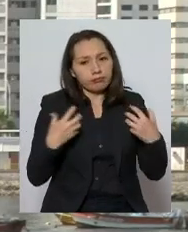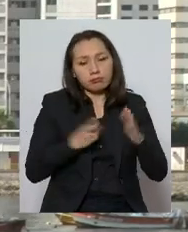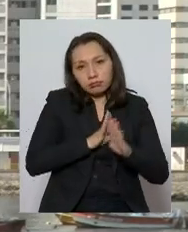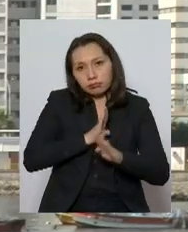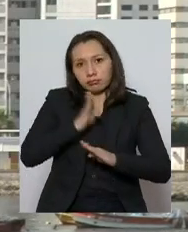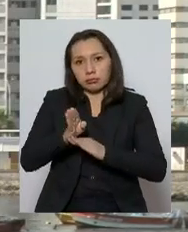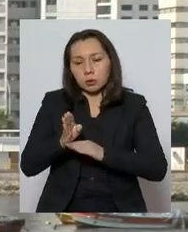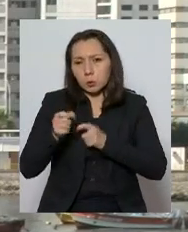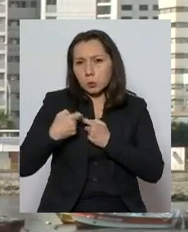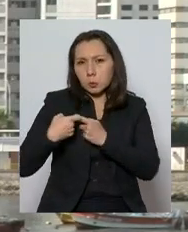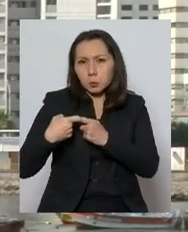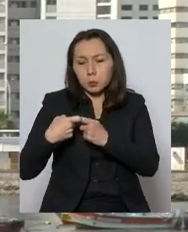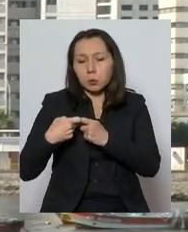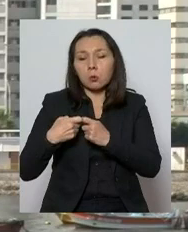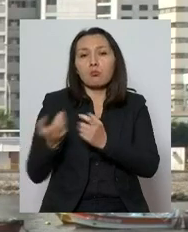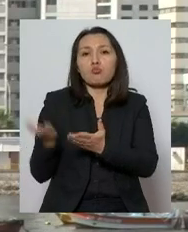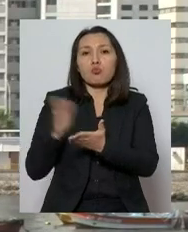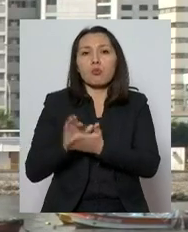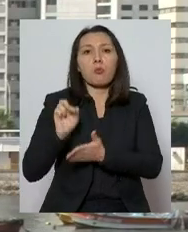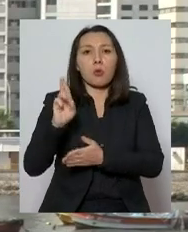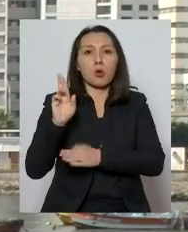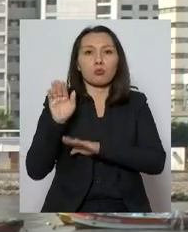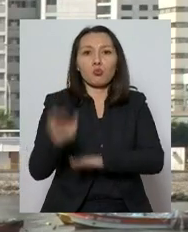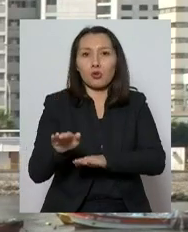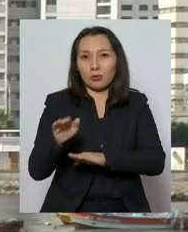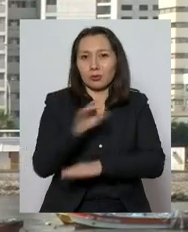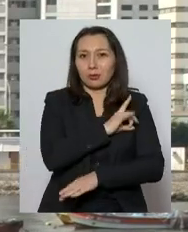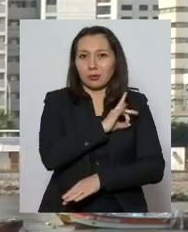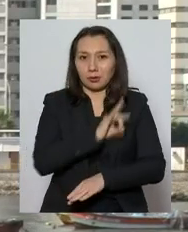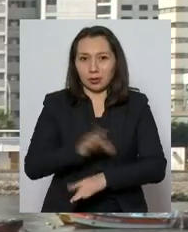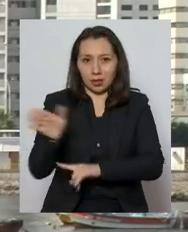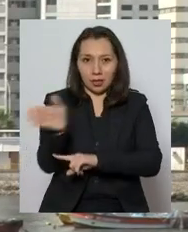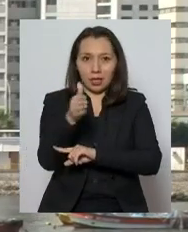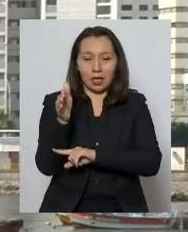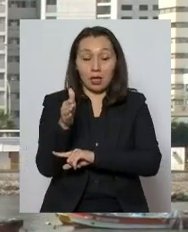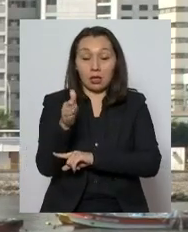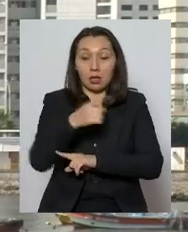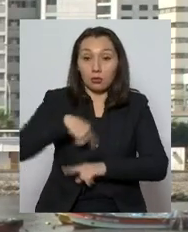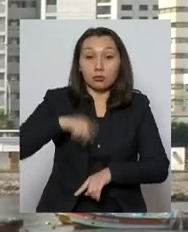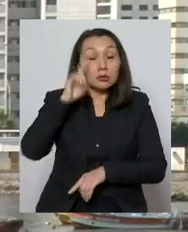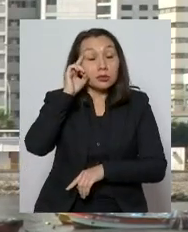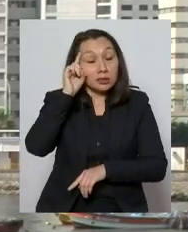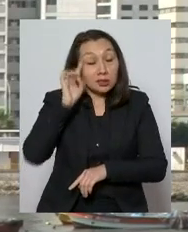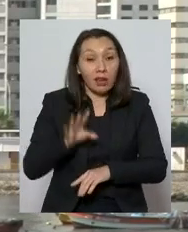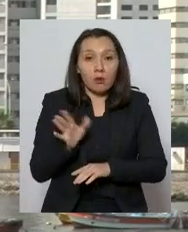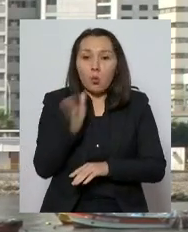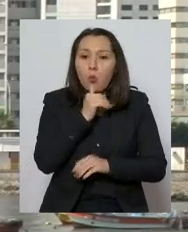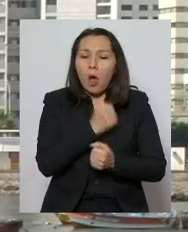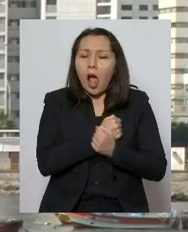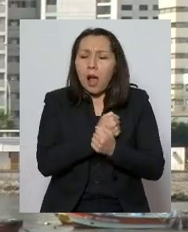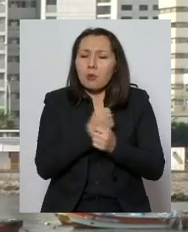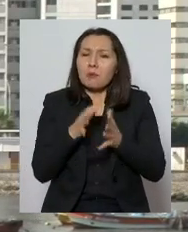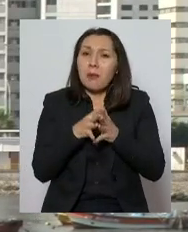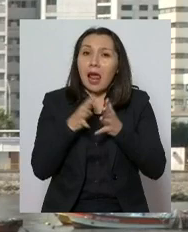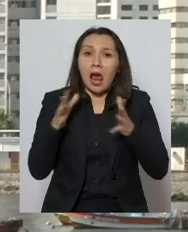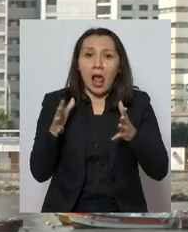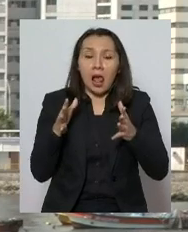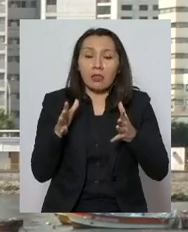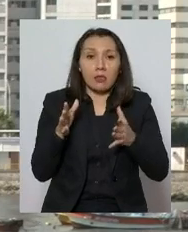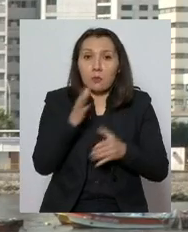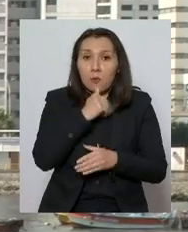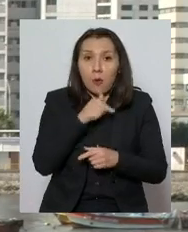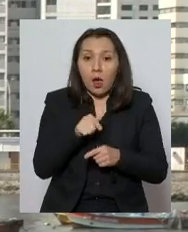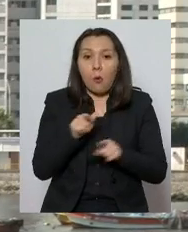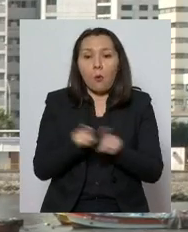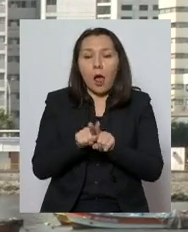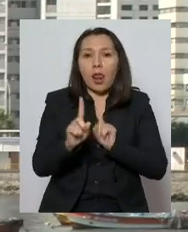morir por la patria, y como sabemos, no hay amor más grande del que da